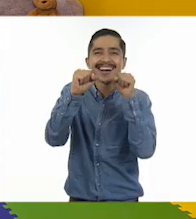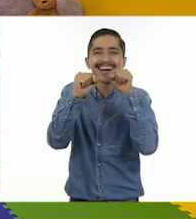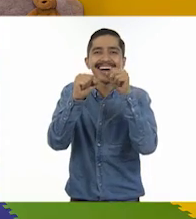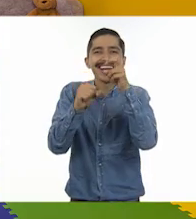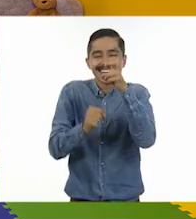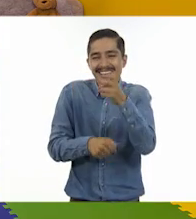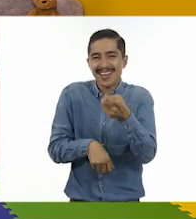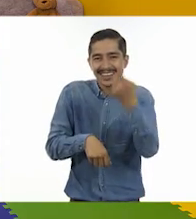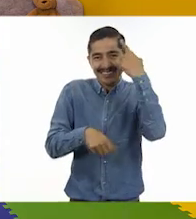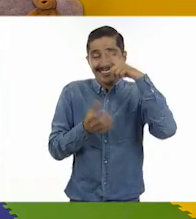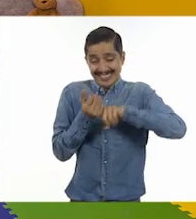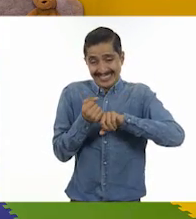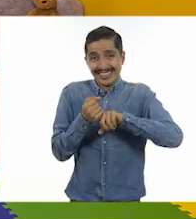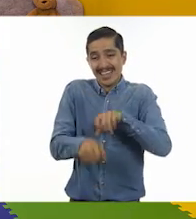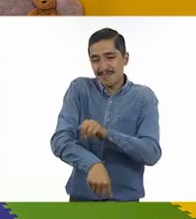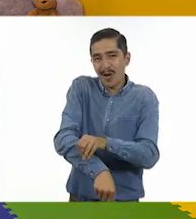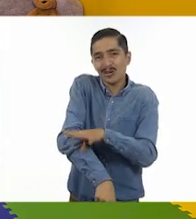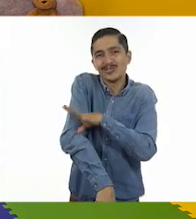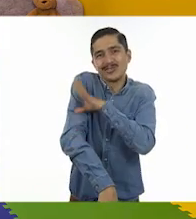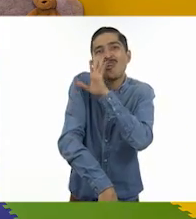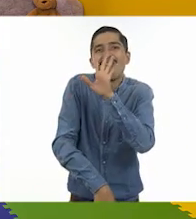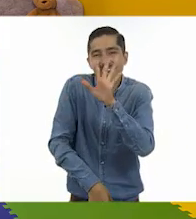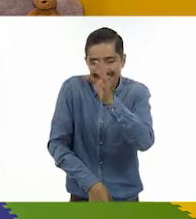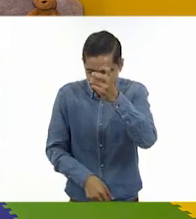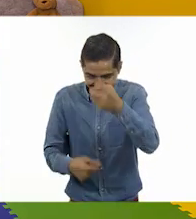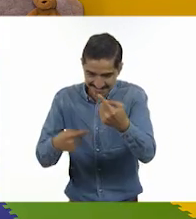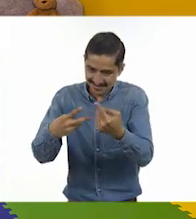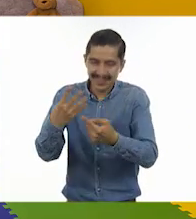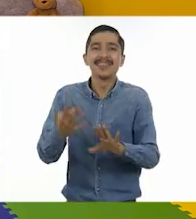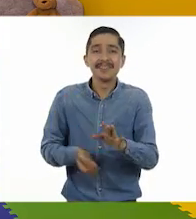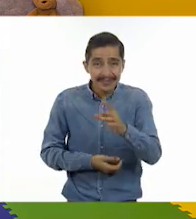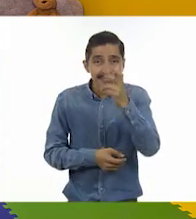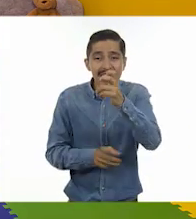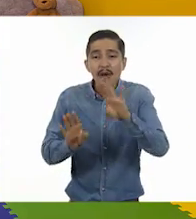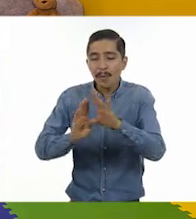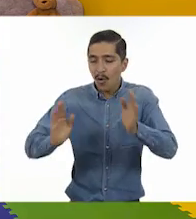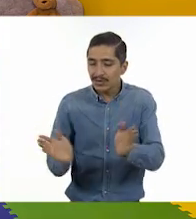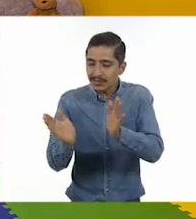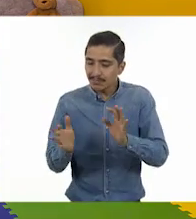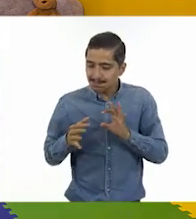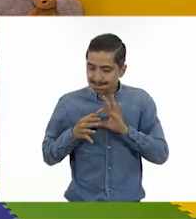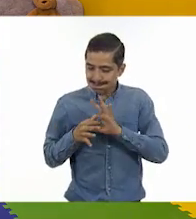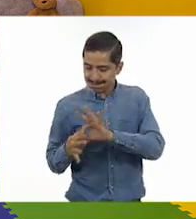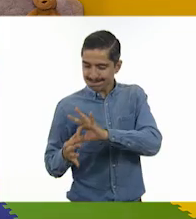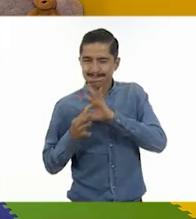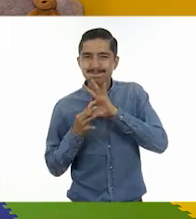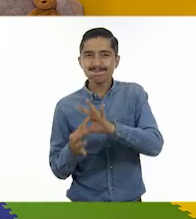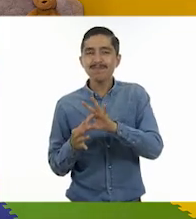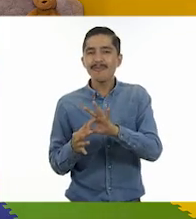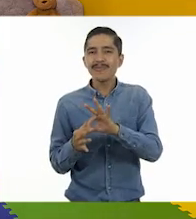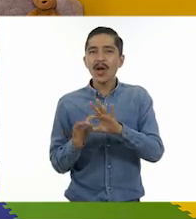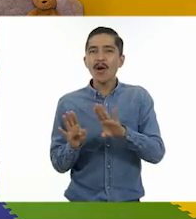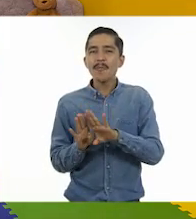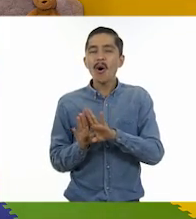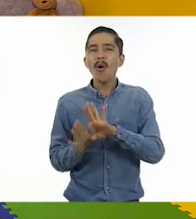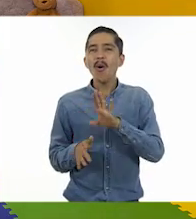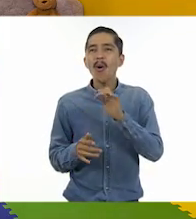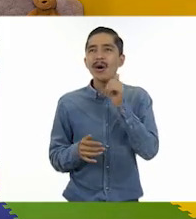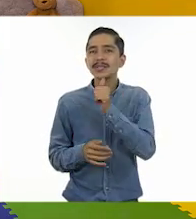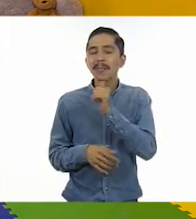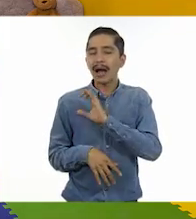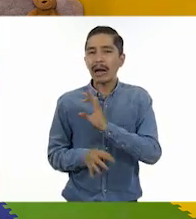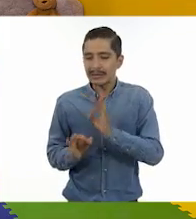emociones. Exacto, y eso sin duda influye en la construcción de lazos afectivos como el apego, el cual